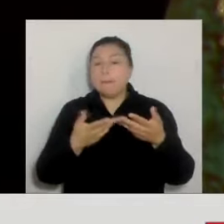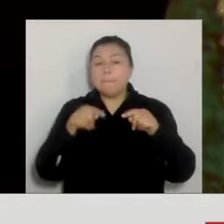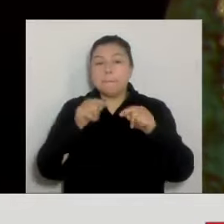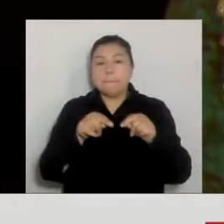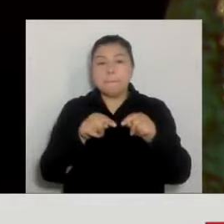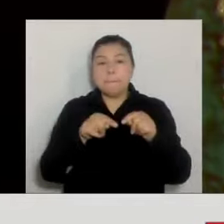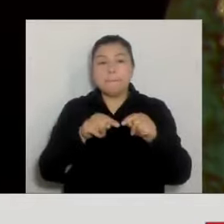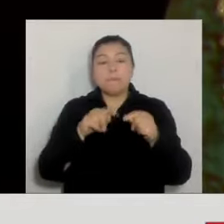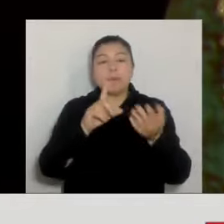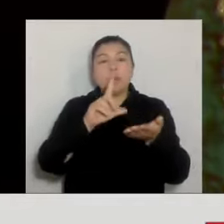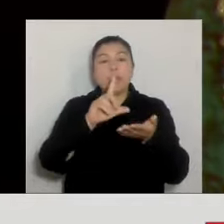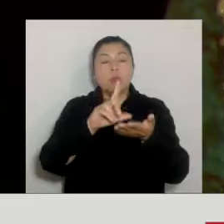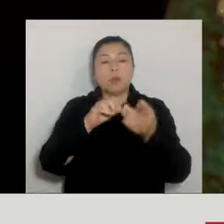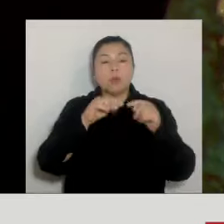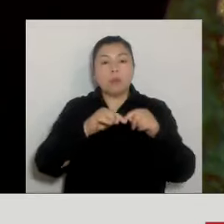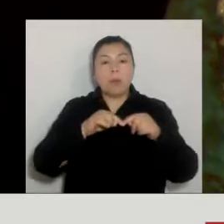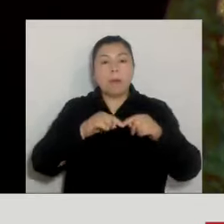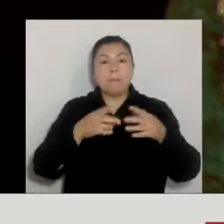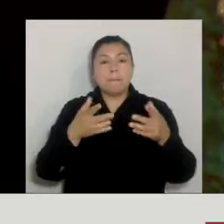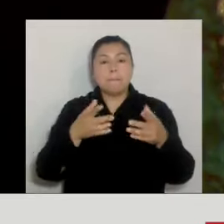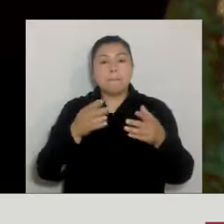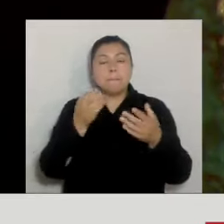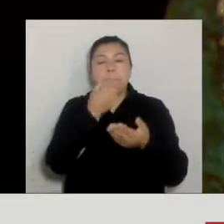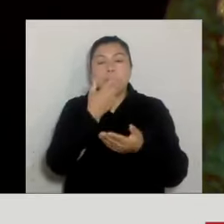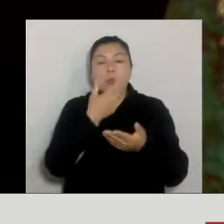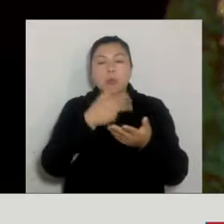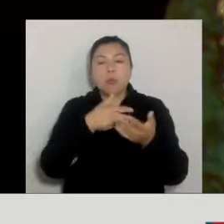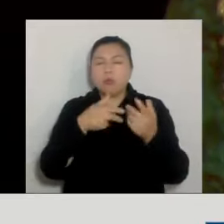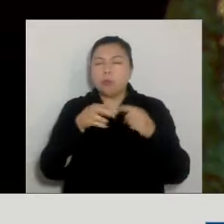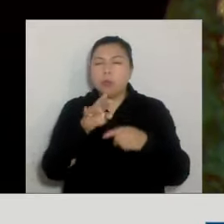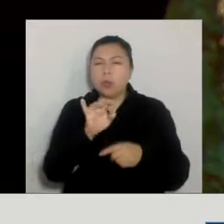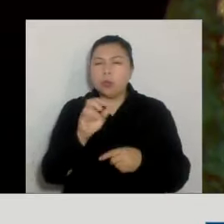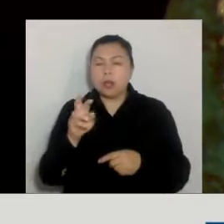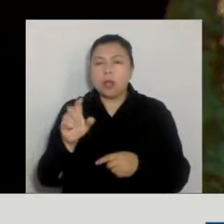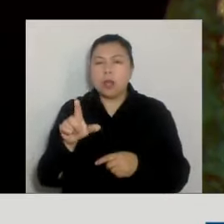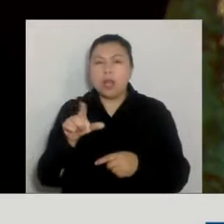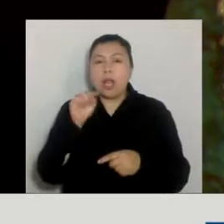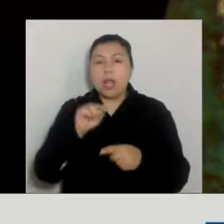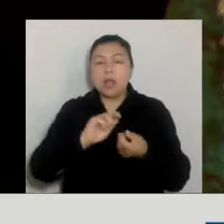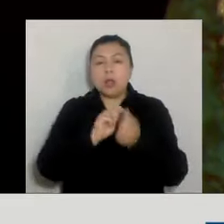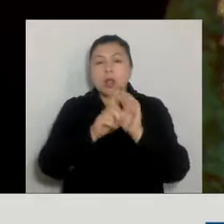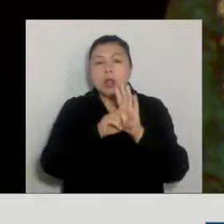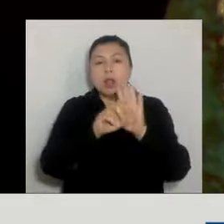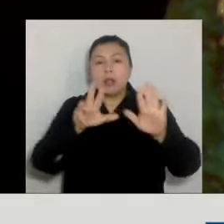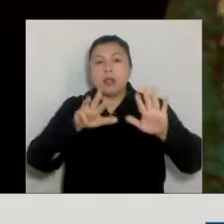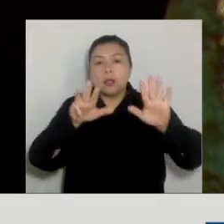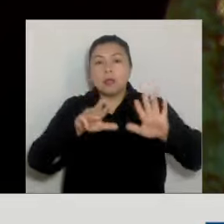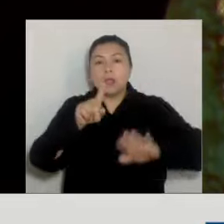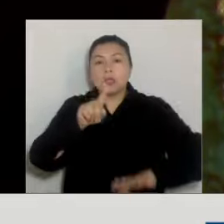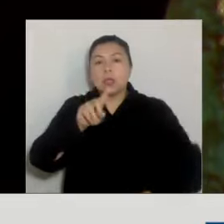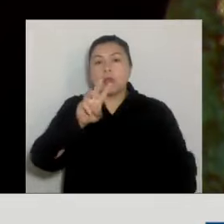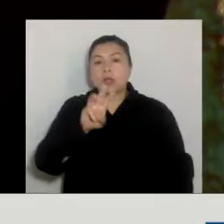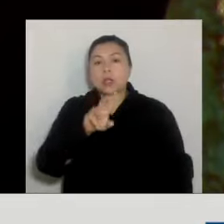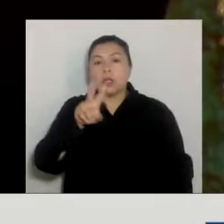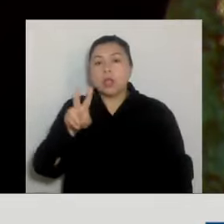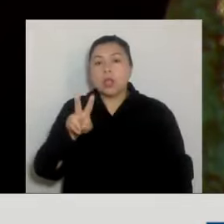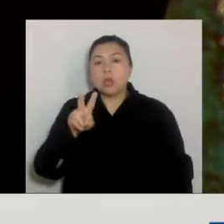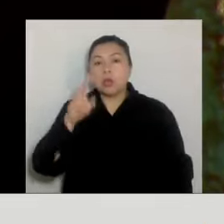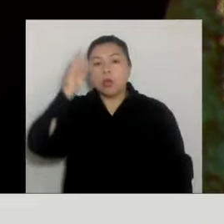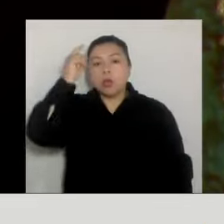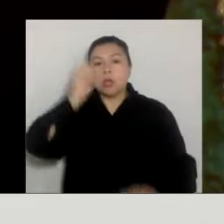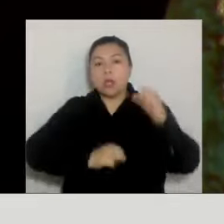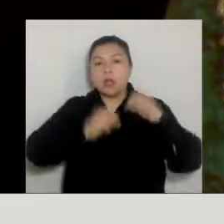sector habilitante para la carbon neutralidad el que modifica la ley número 19132 que crea empresa